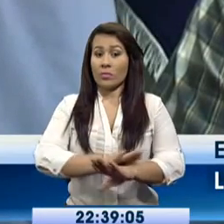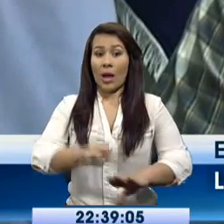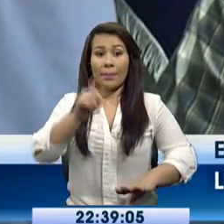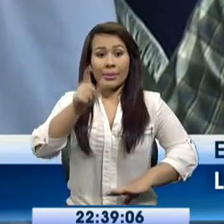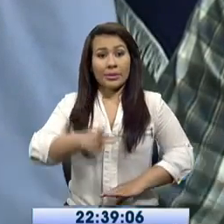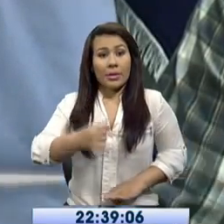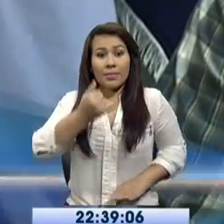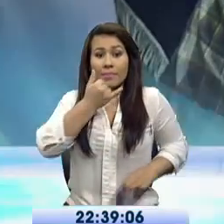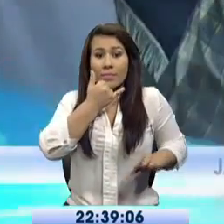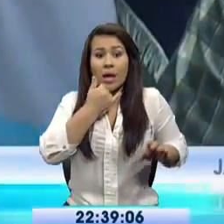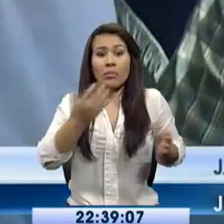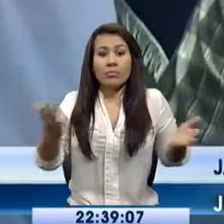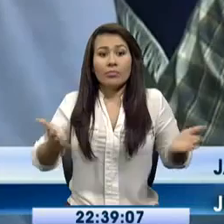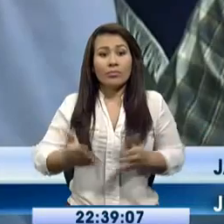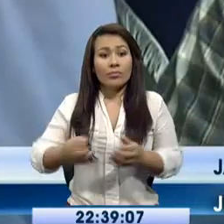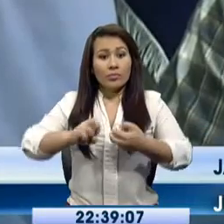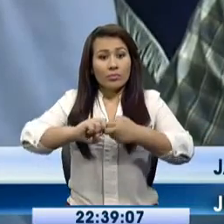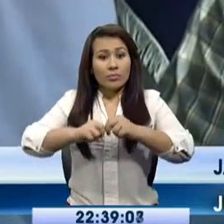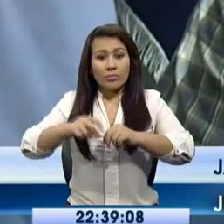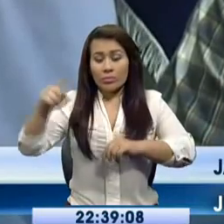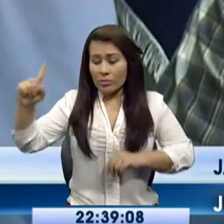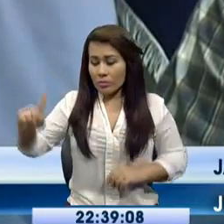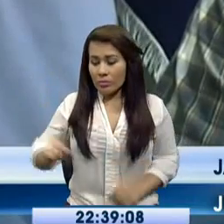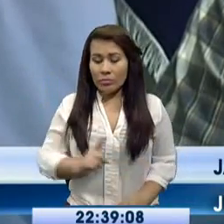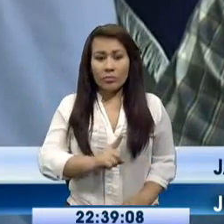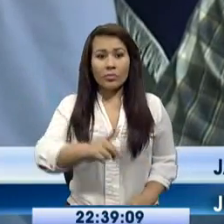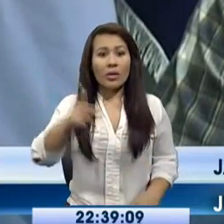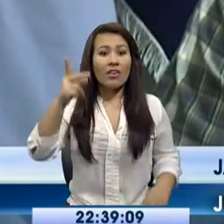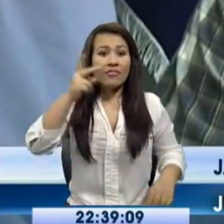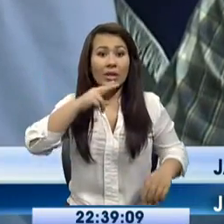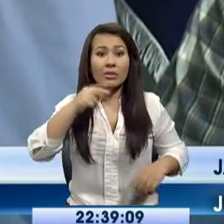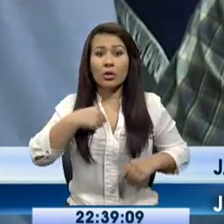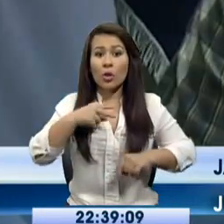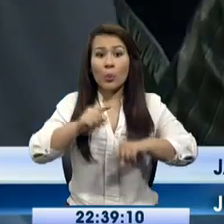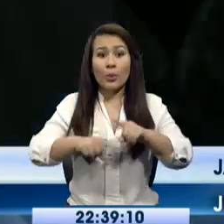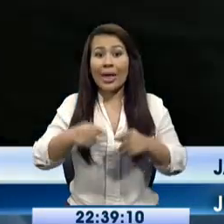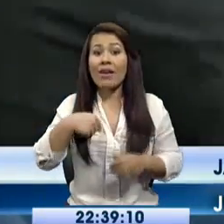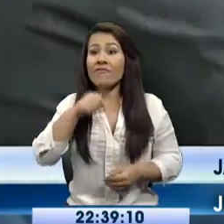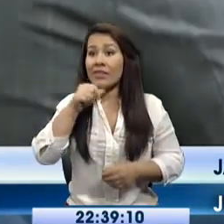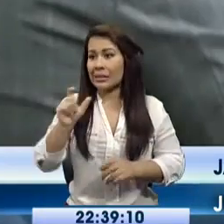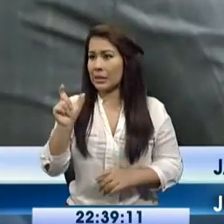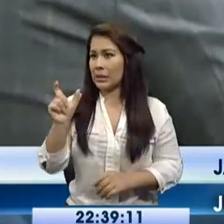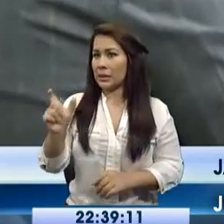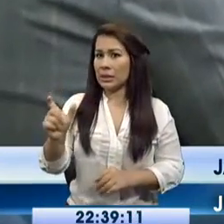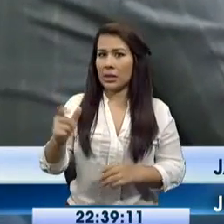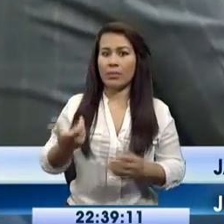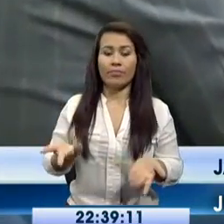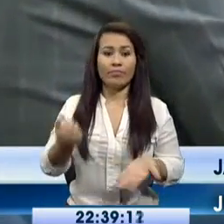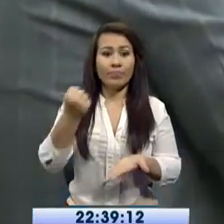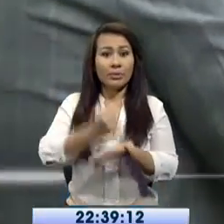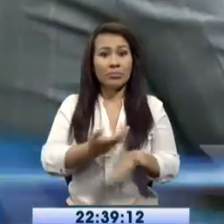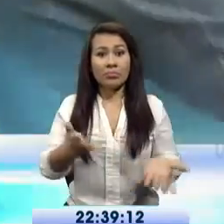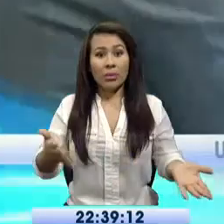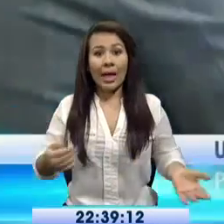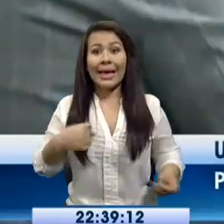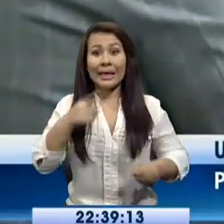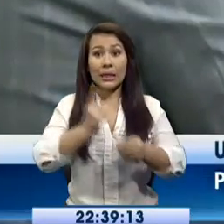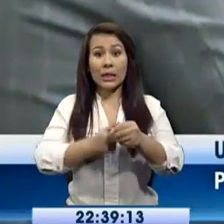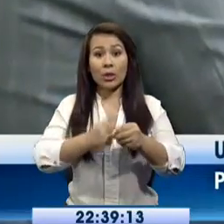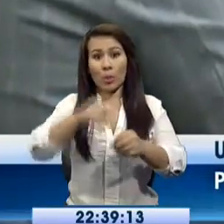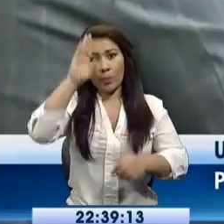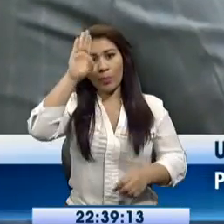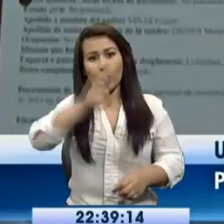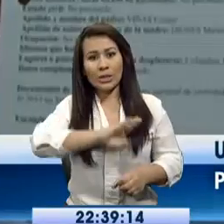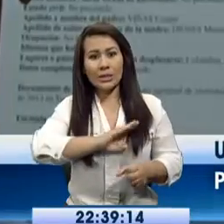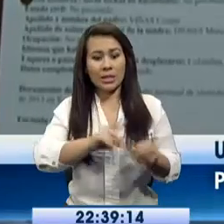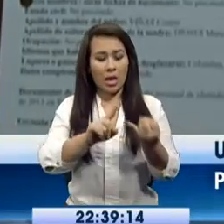irregular migratoria por evadir filtros migratorios al ingreso de nuestro país. Interpol Quito venía trabajando con Interpol